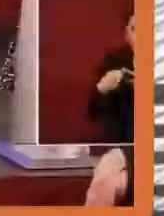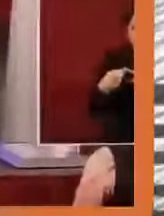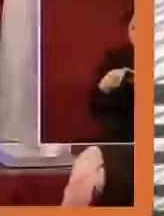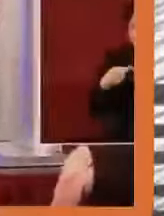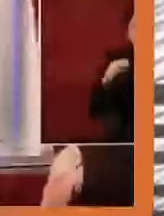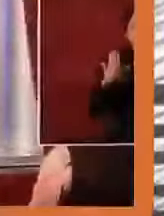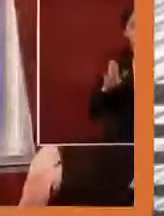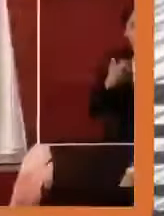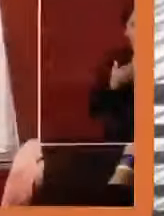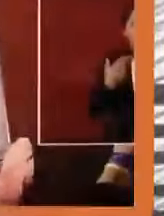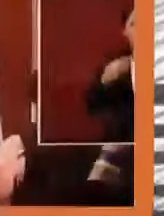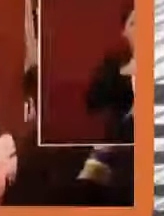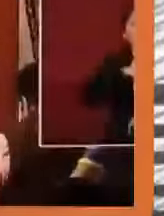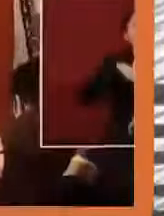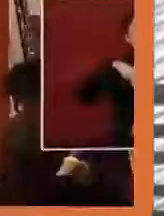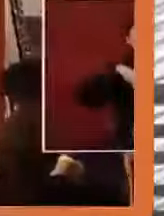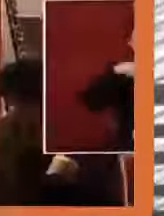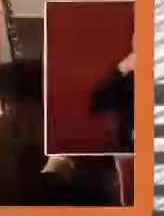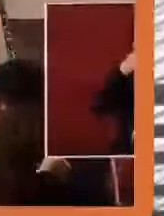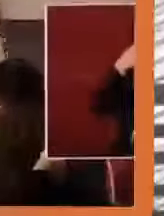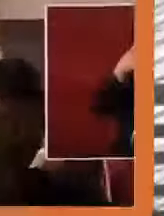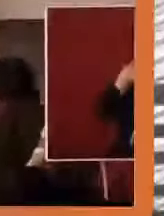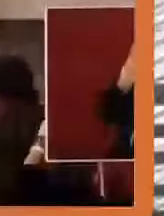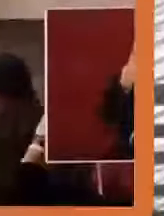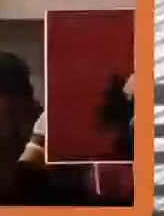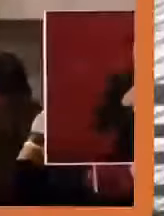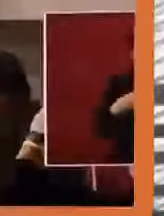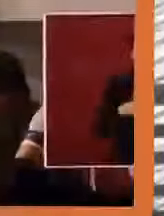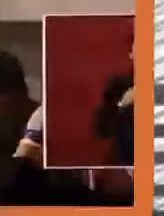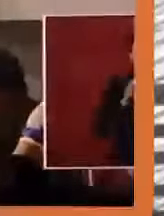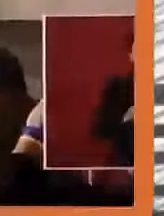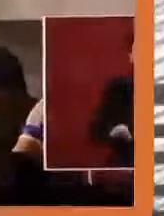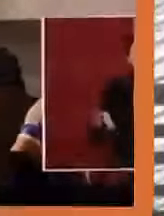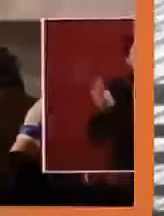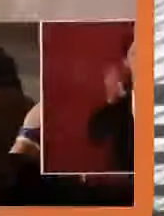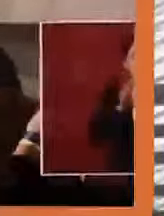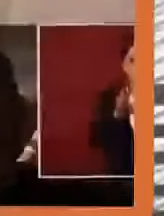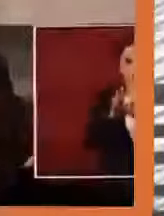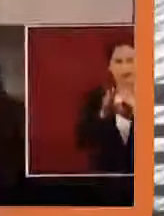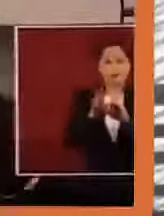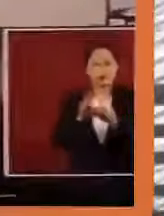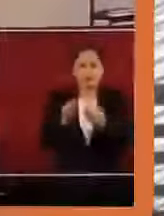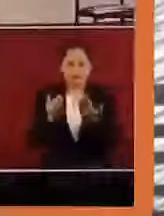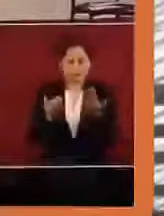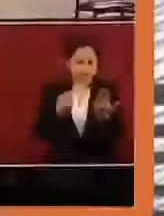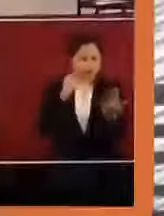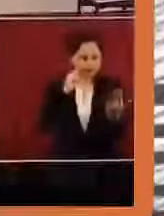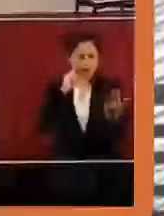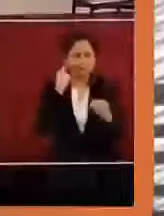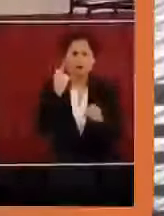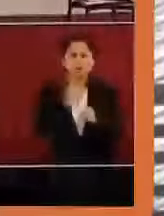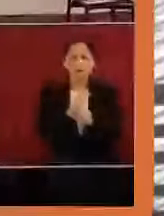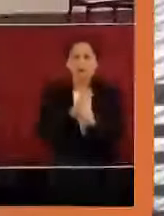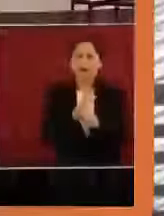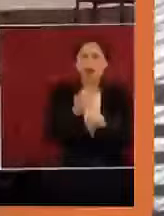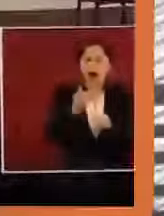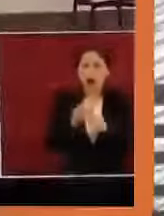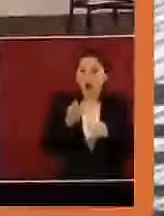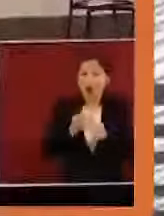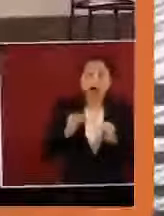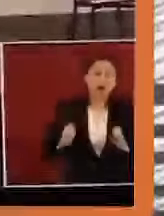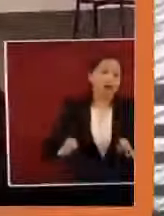erráticas, justamente del gobierno que hoy mismo los culpa, de ser los responsables de la pérdida de